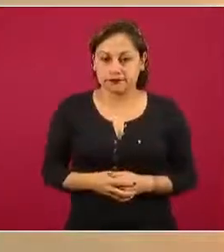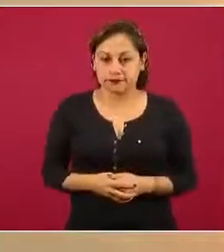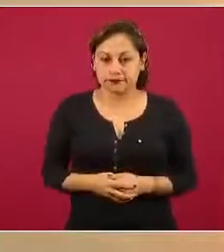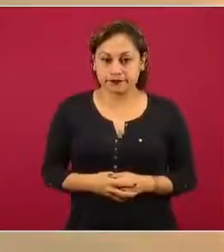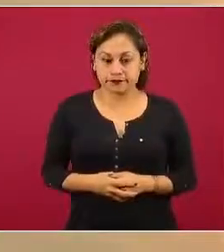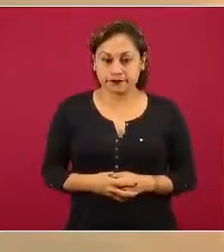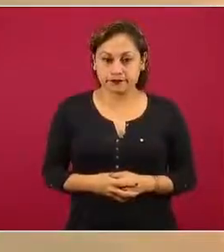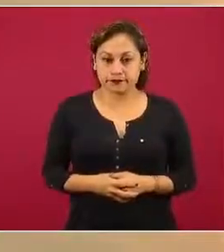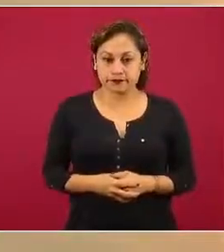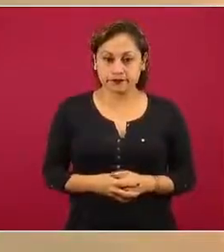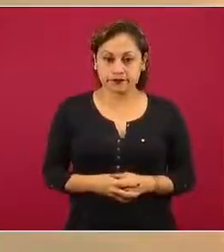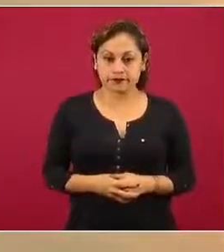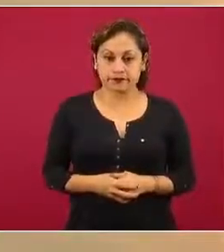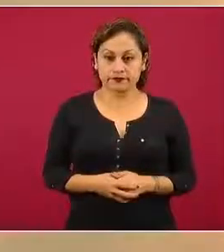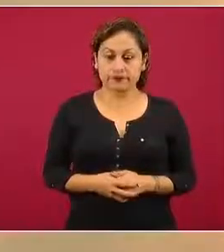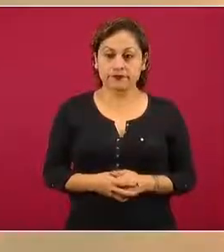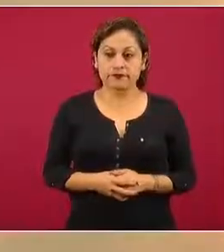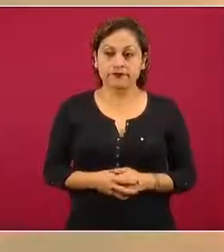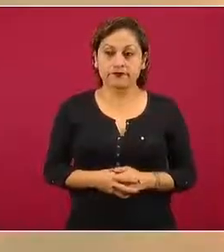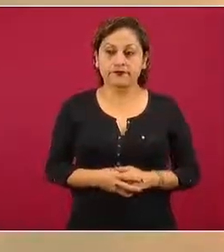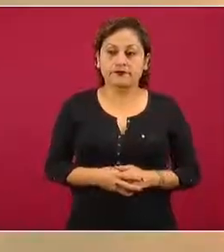sigue.